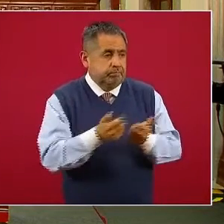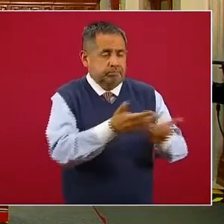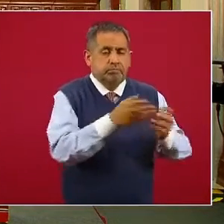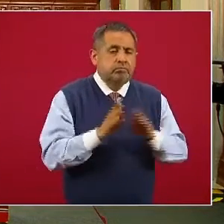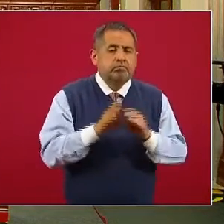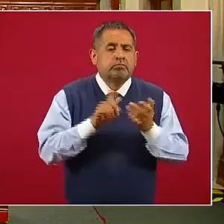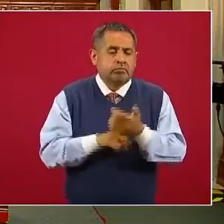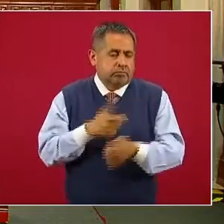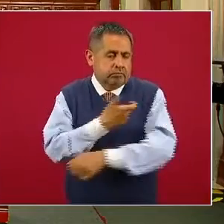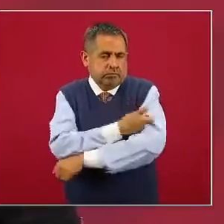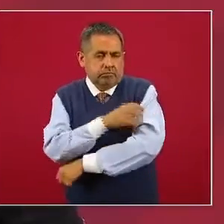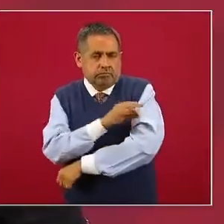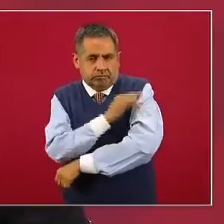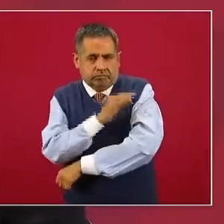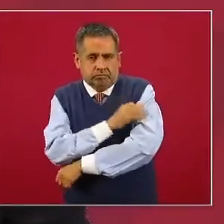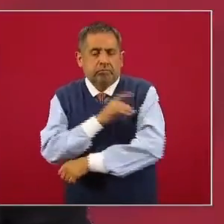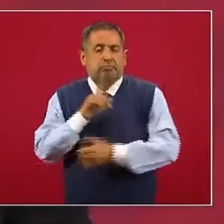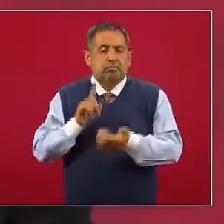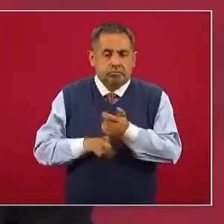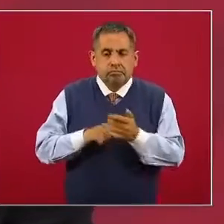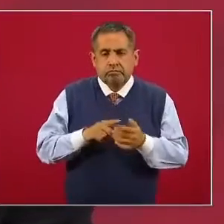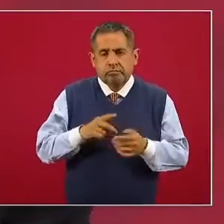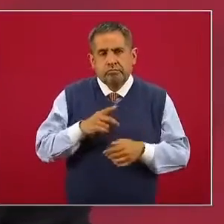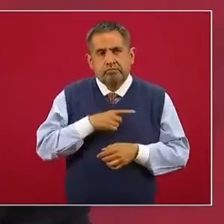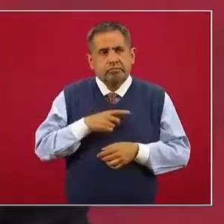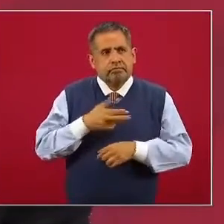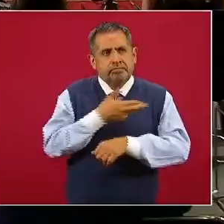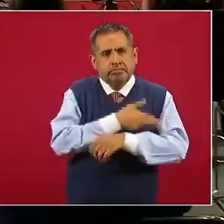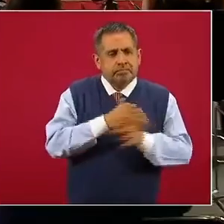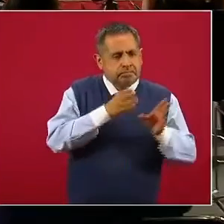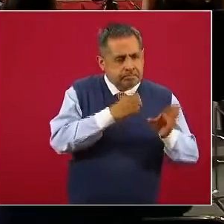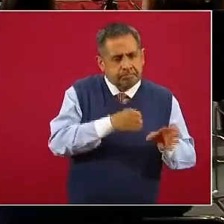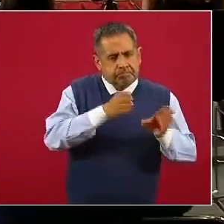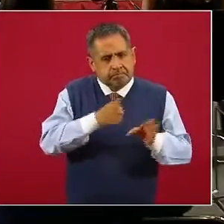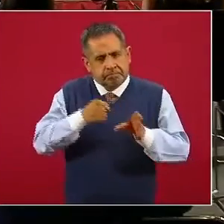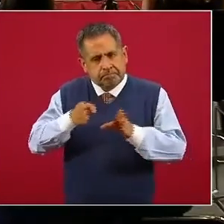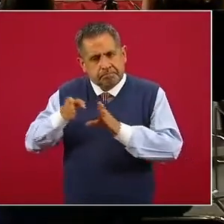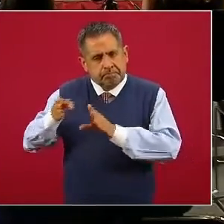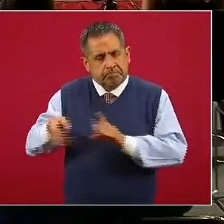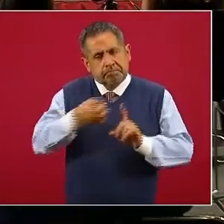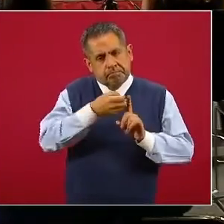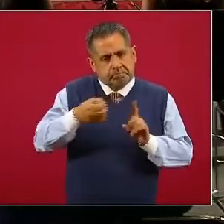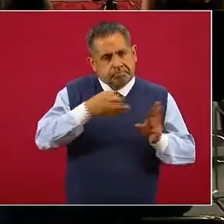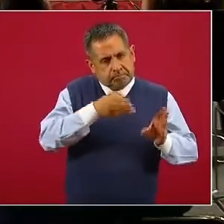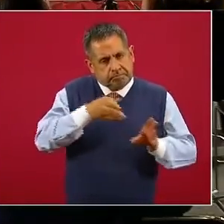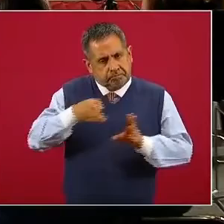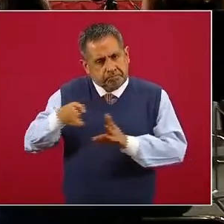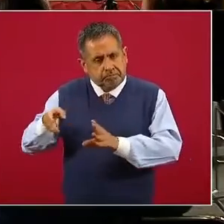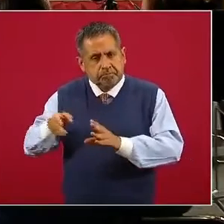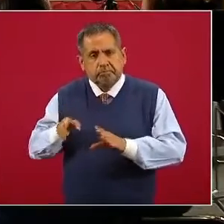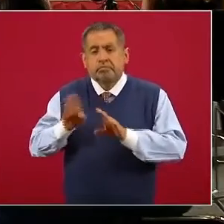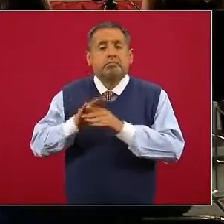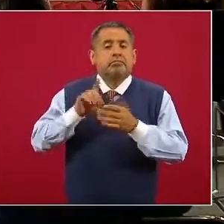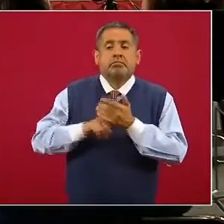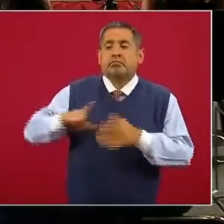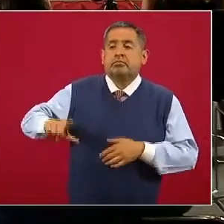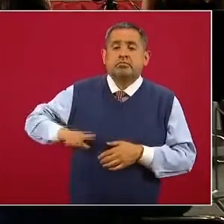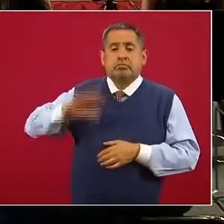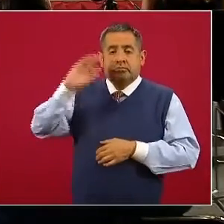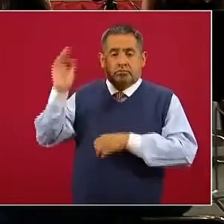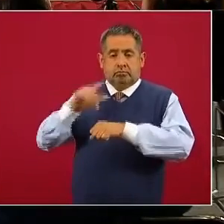farmacéuticos, en este caso de la vacuna, tiene distintos mecanismos. Concretamente, el Gobierno